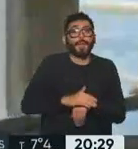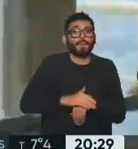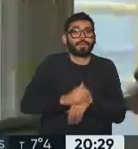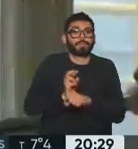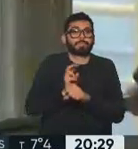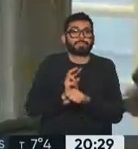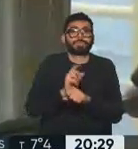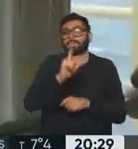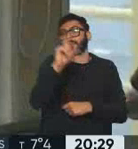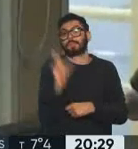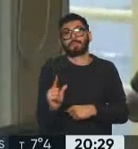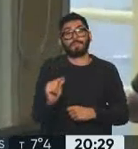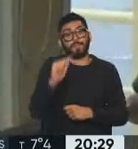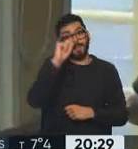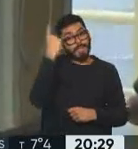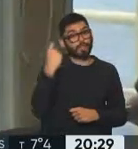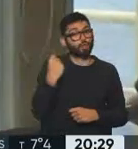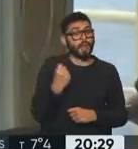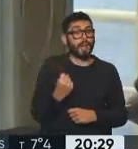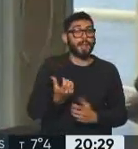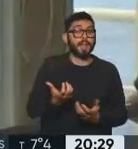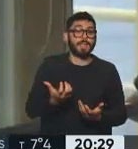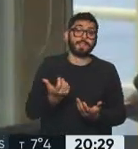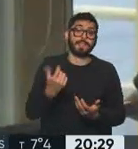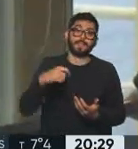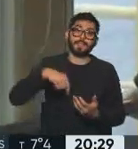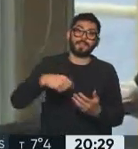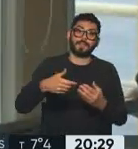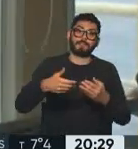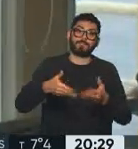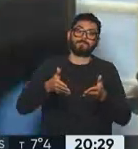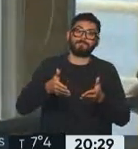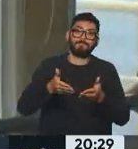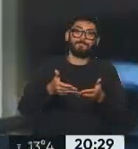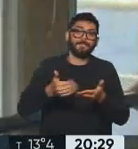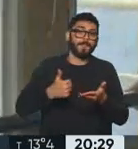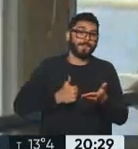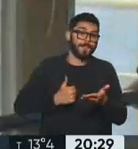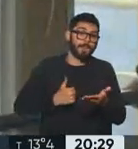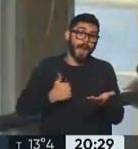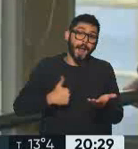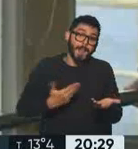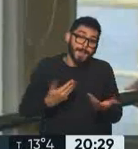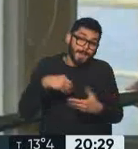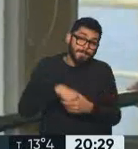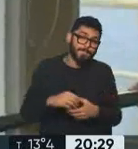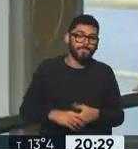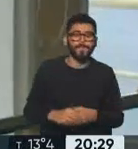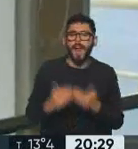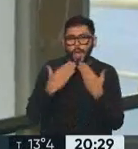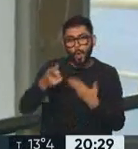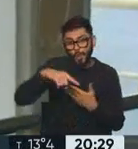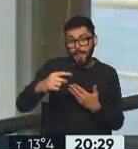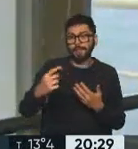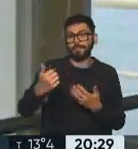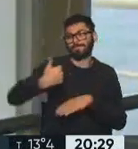integridad nacional en esta arma que es la Armada Argentina. Gracias. Gracias a ustedes por ser presentes y ser